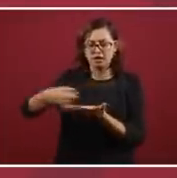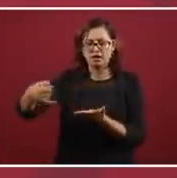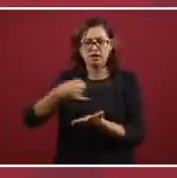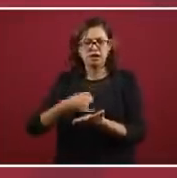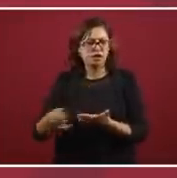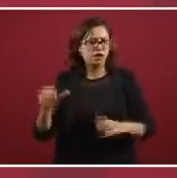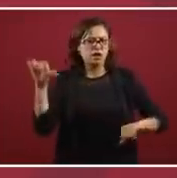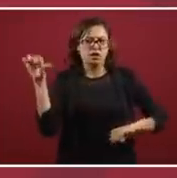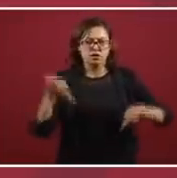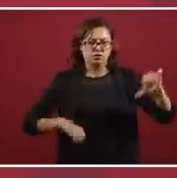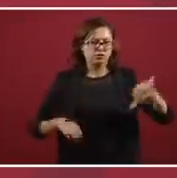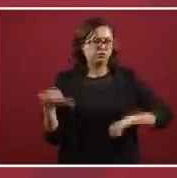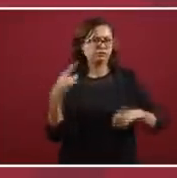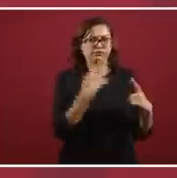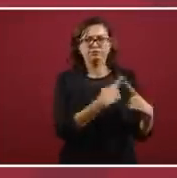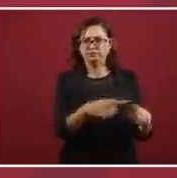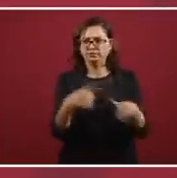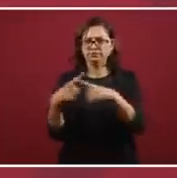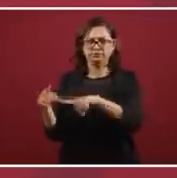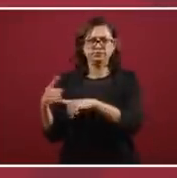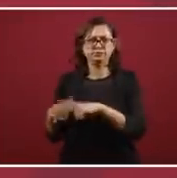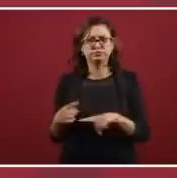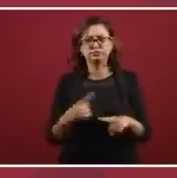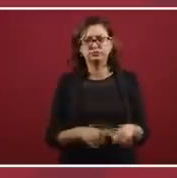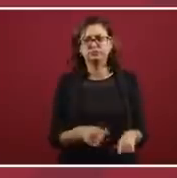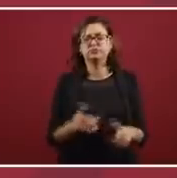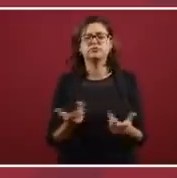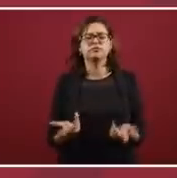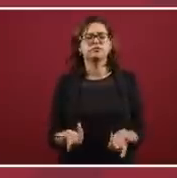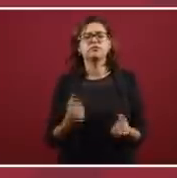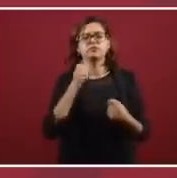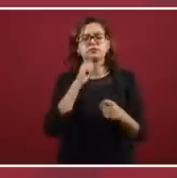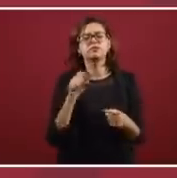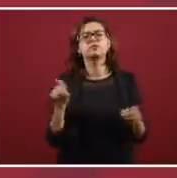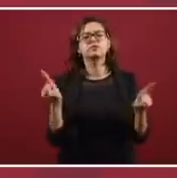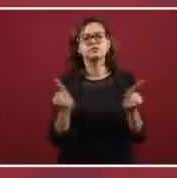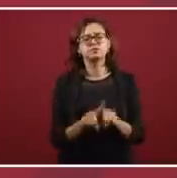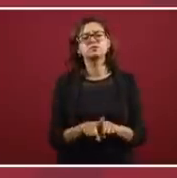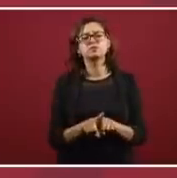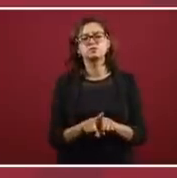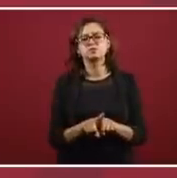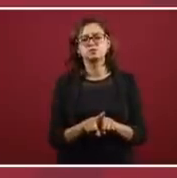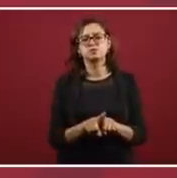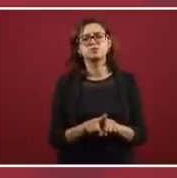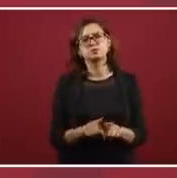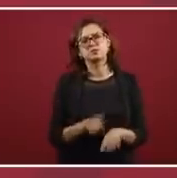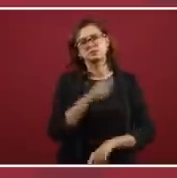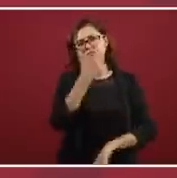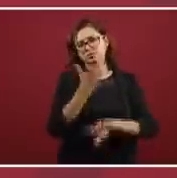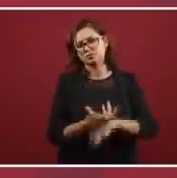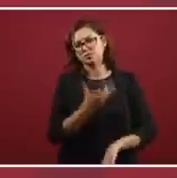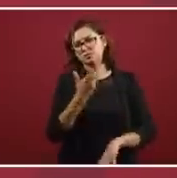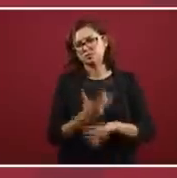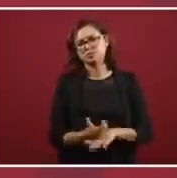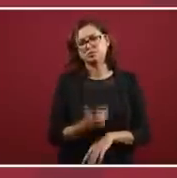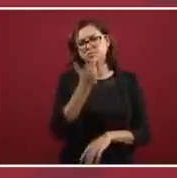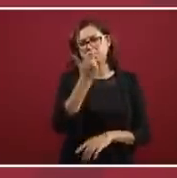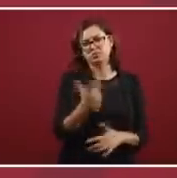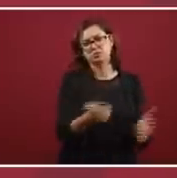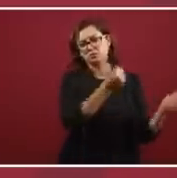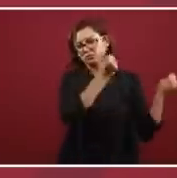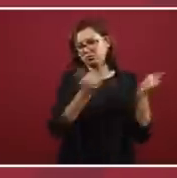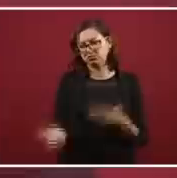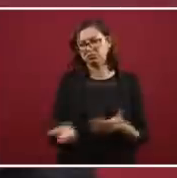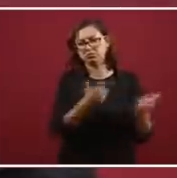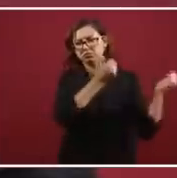sus actividades productivas, la llegada de la remesa, de mucho dinero que